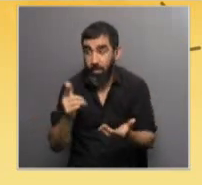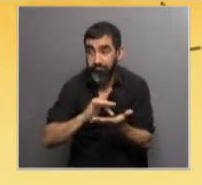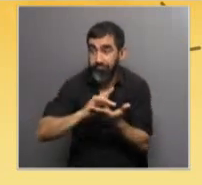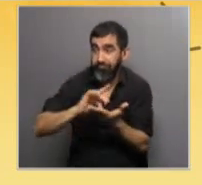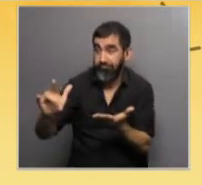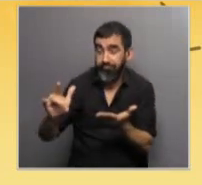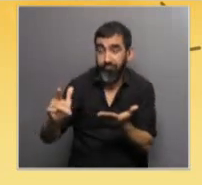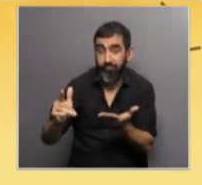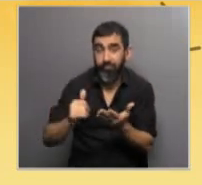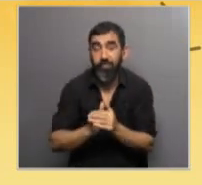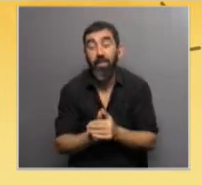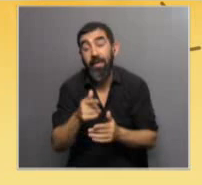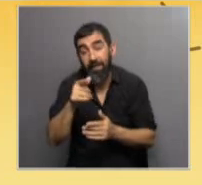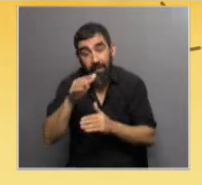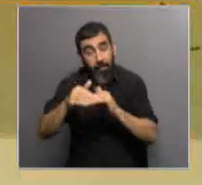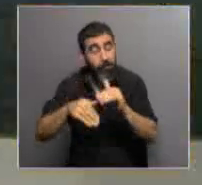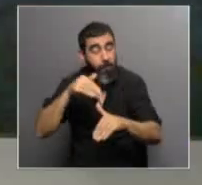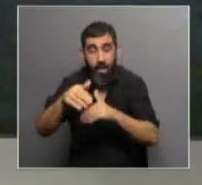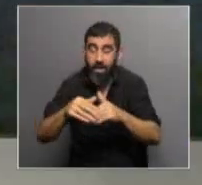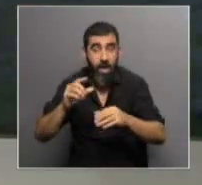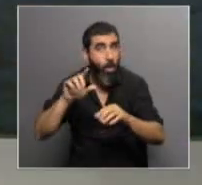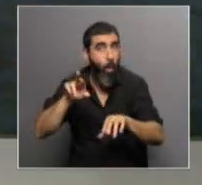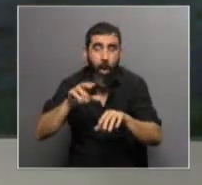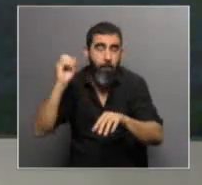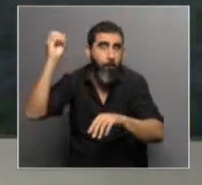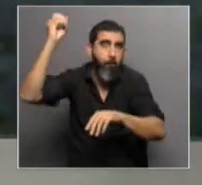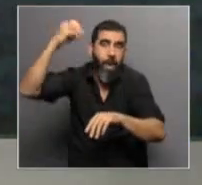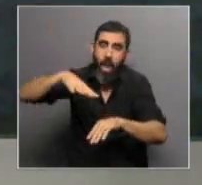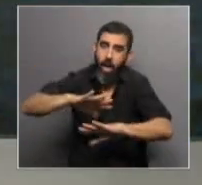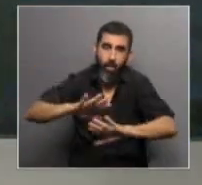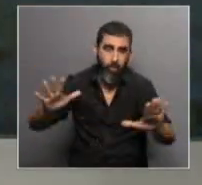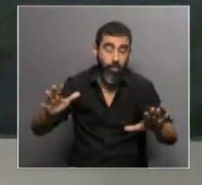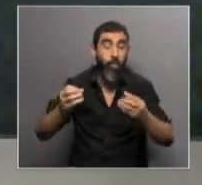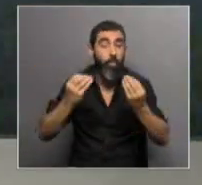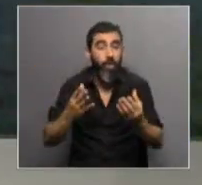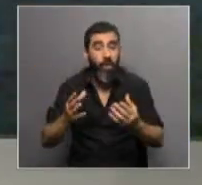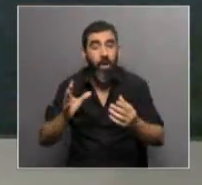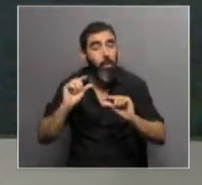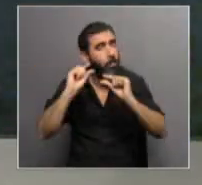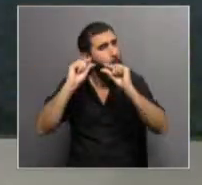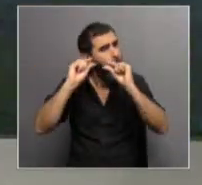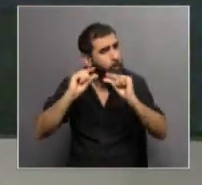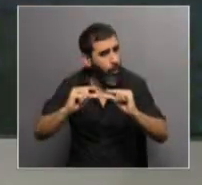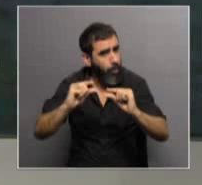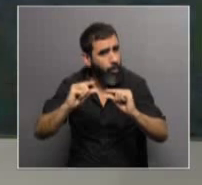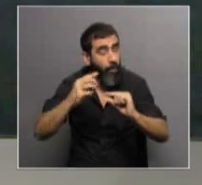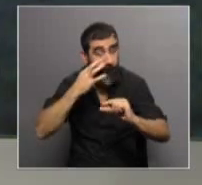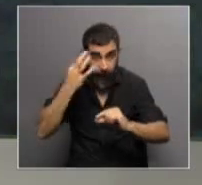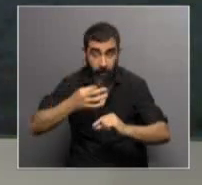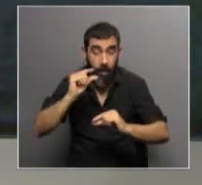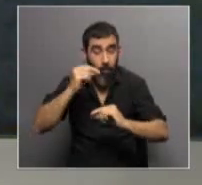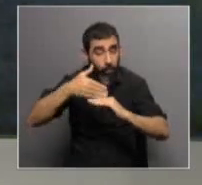con todo ramírez es un milagro no es un milagro por lo poco que se ha ido retrocediendo